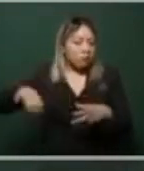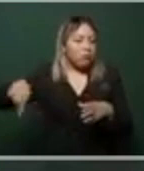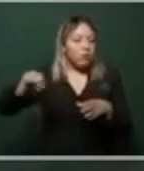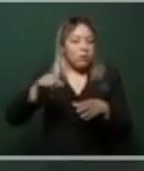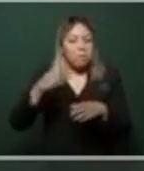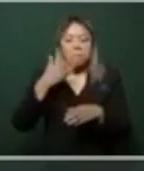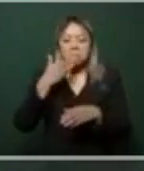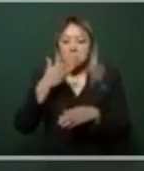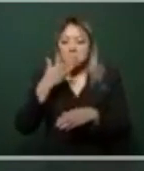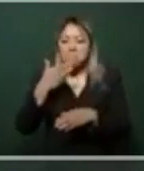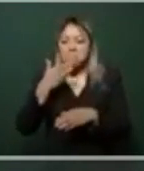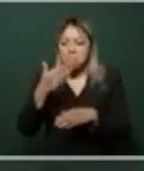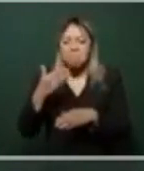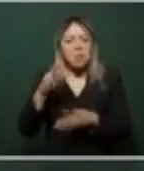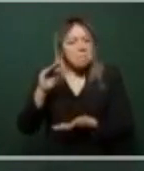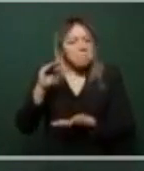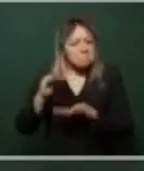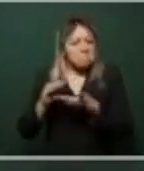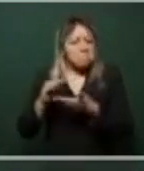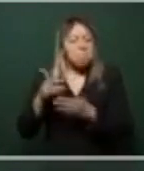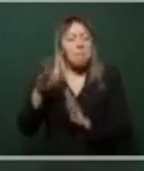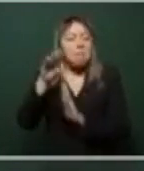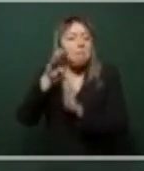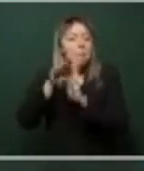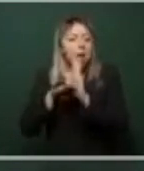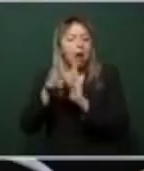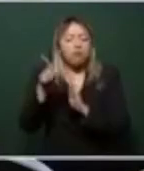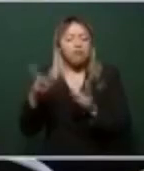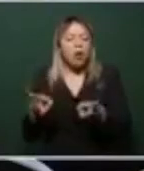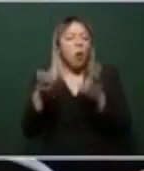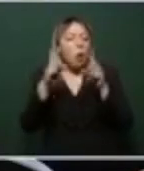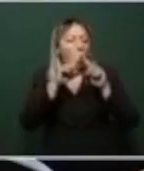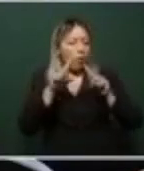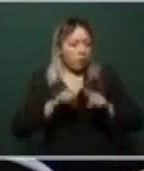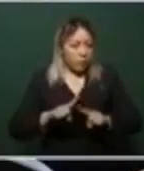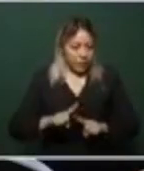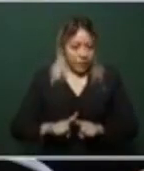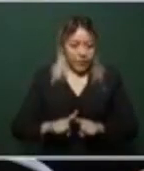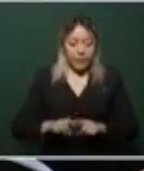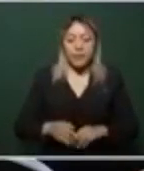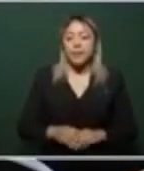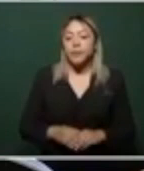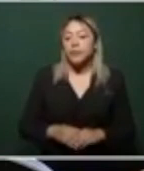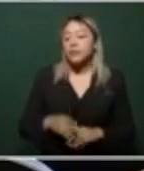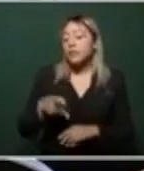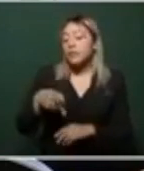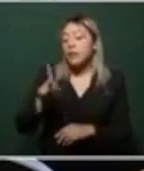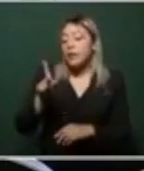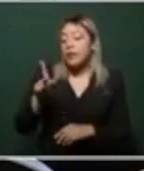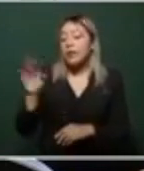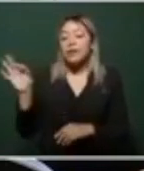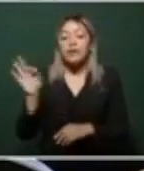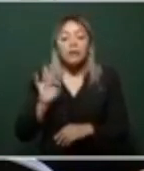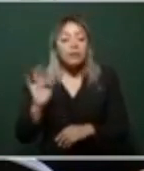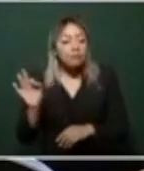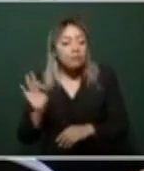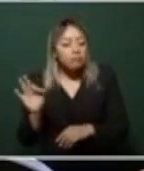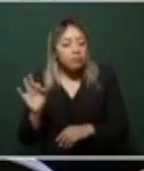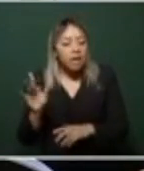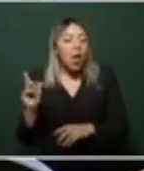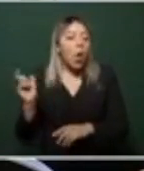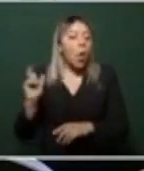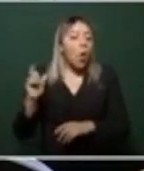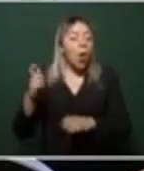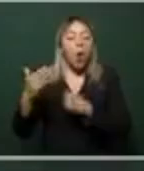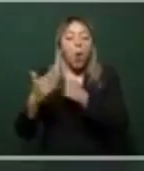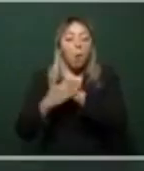baja incidencia delictiva y cuando se